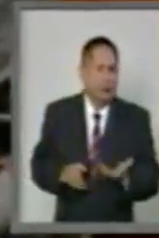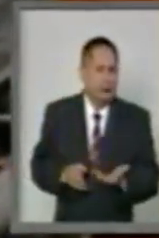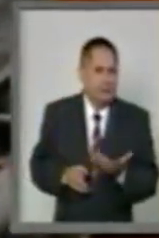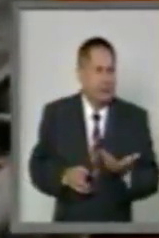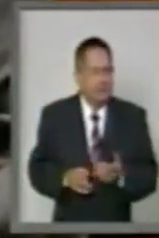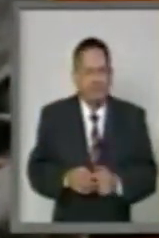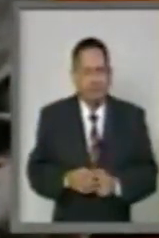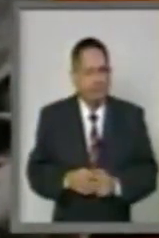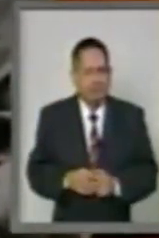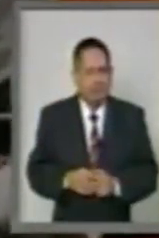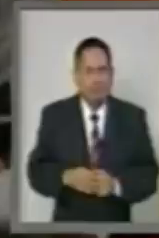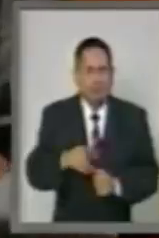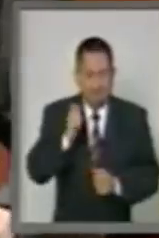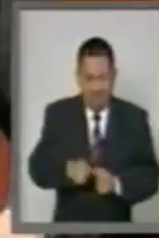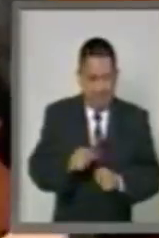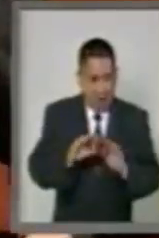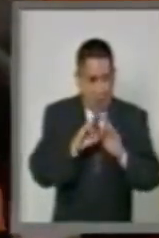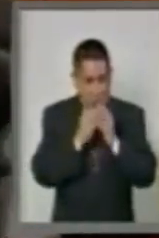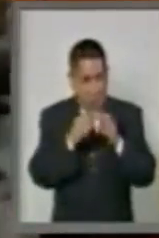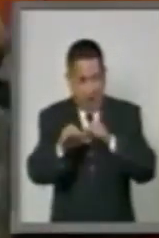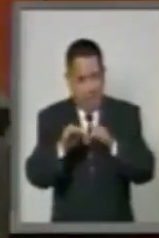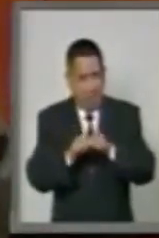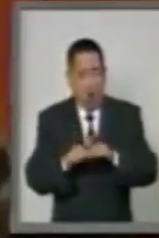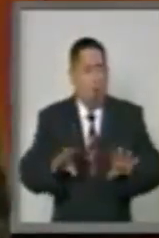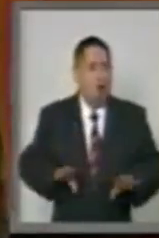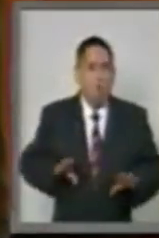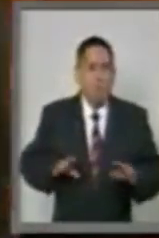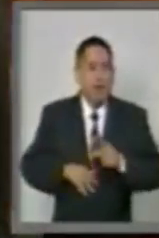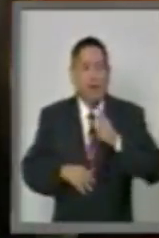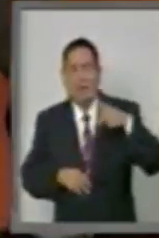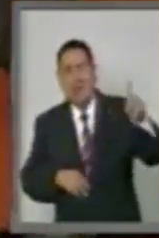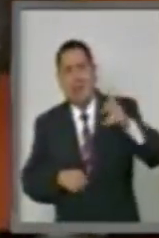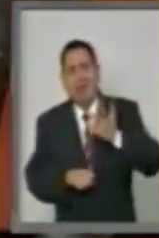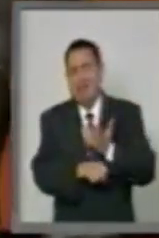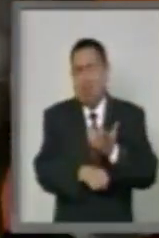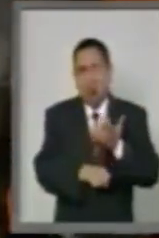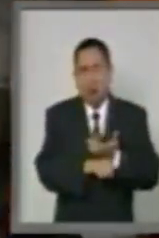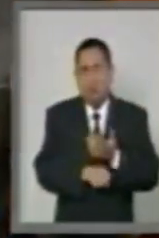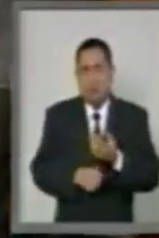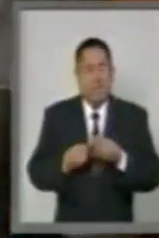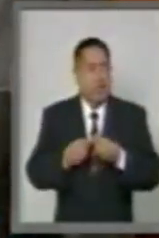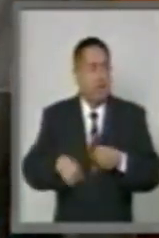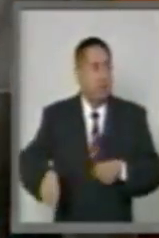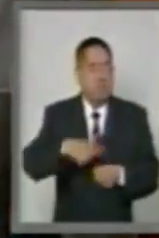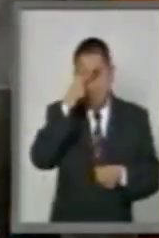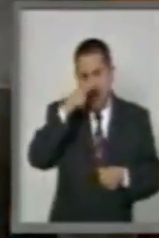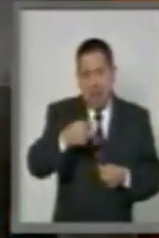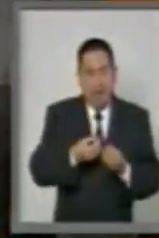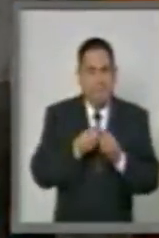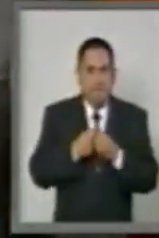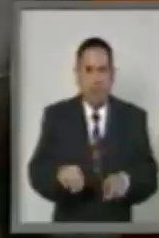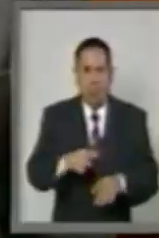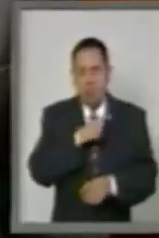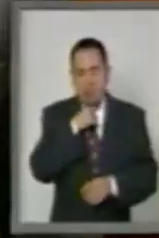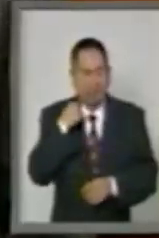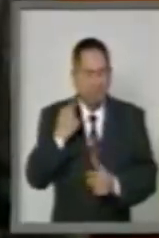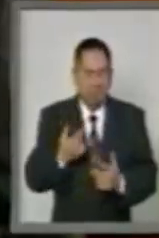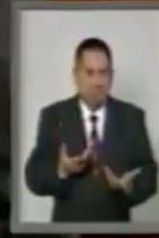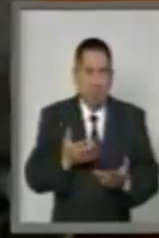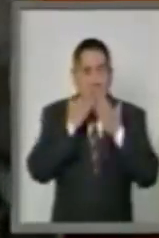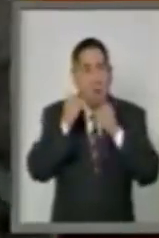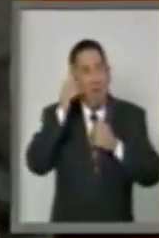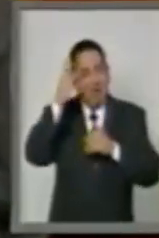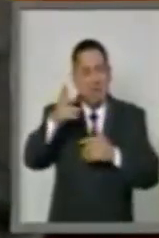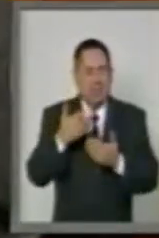El modelo beneficia brutalmente a los Estados Unidos y sacrifica a los mexicanos sin esperanza.